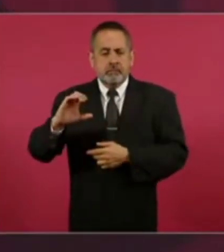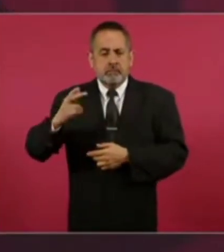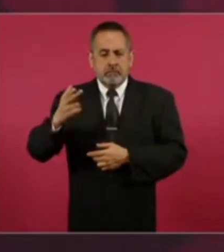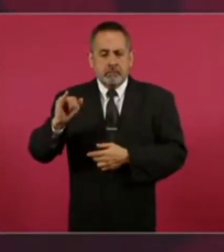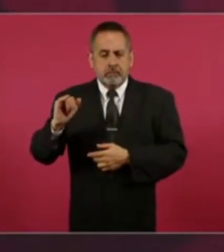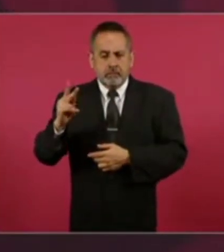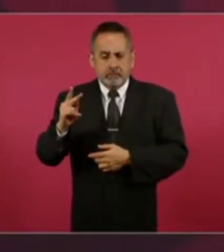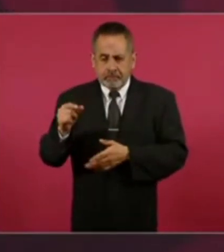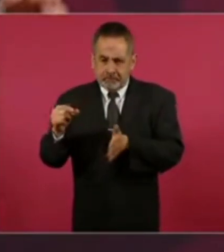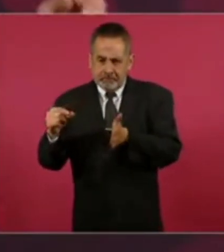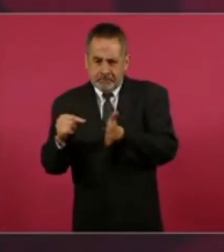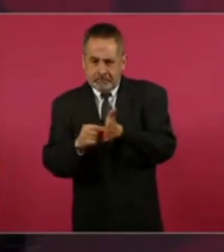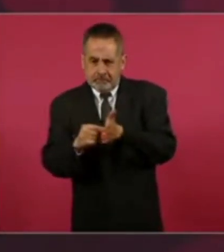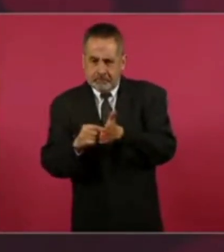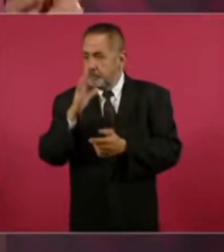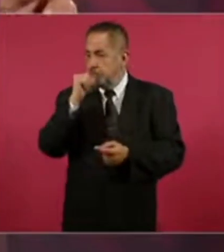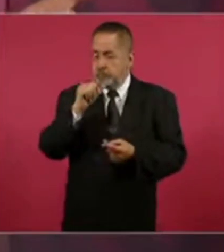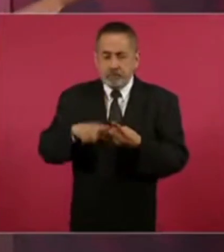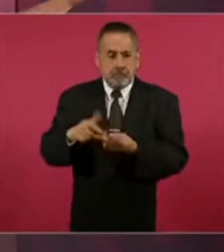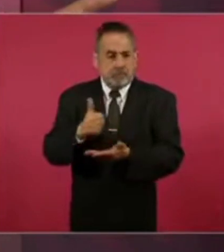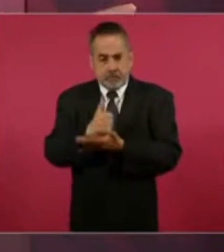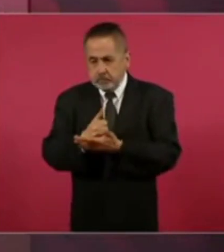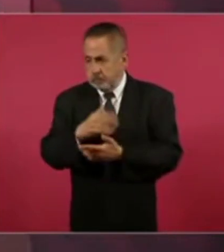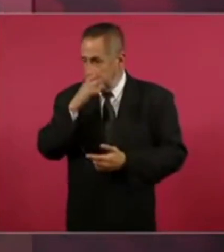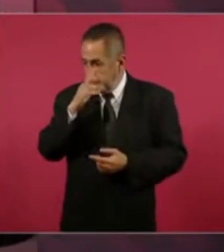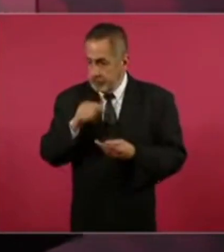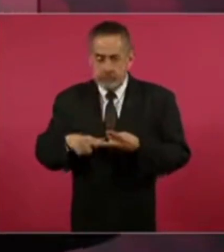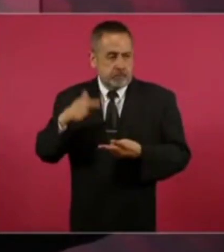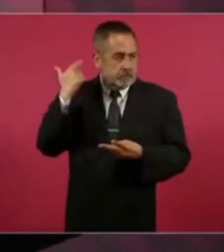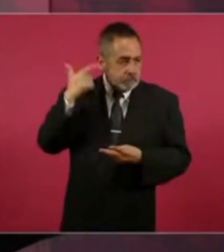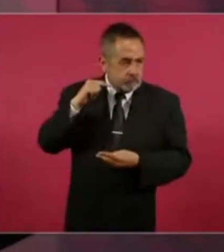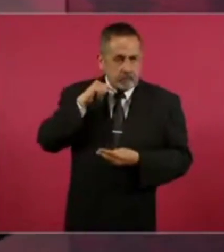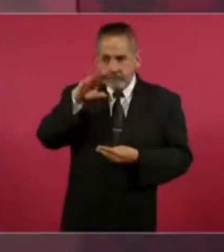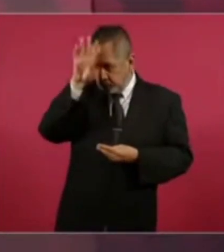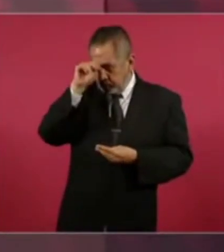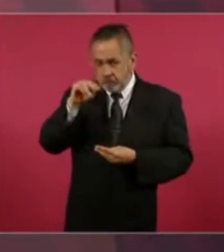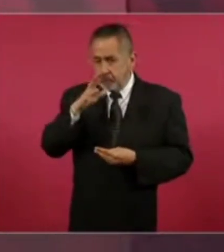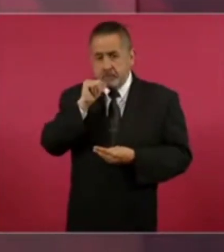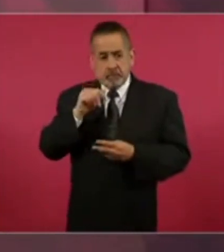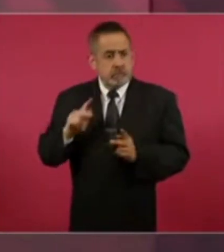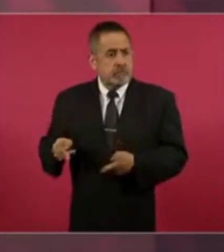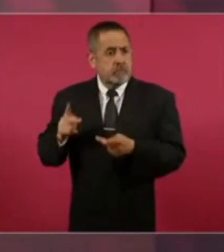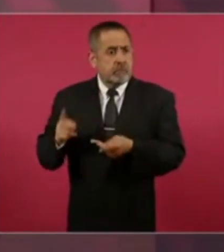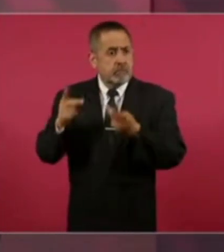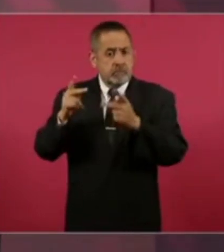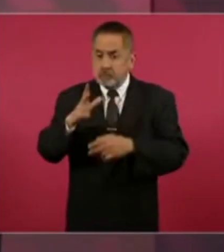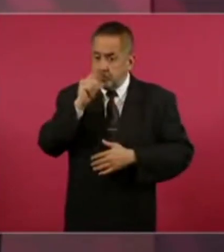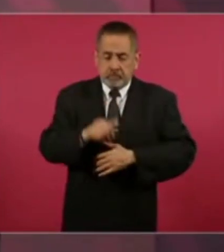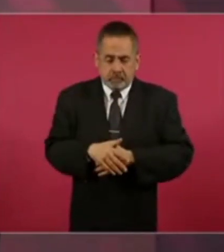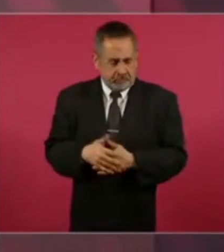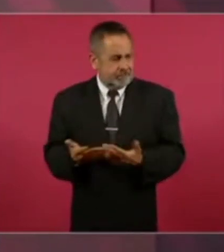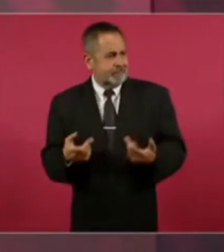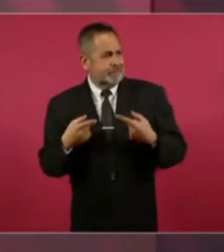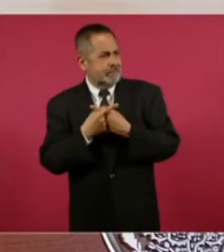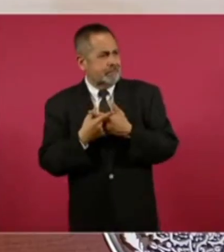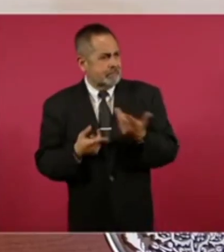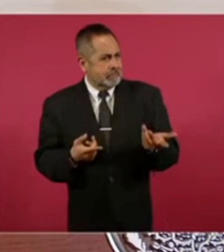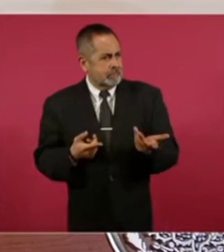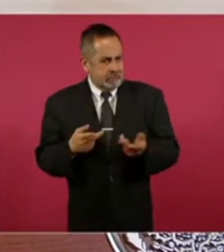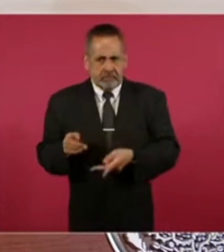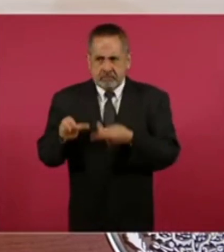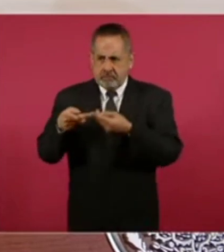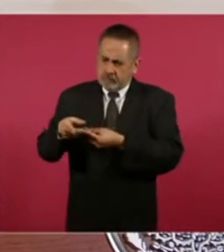aquí en la ciudad, ni en Monterrey, ni en Guadalajara, ni en ninguna ciudad.